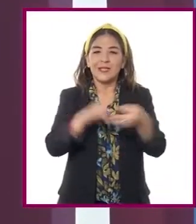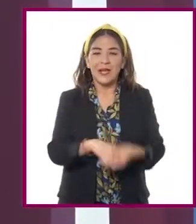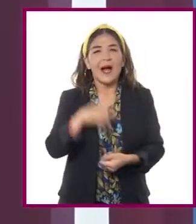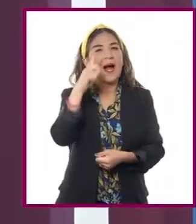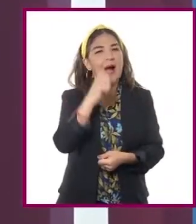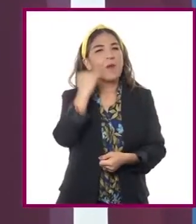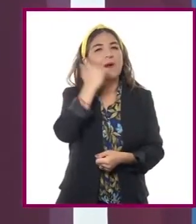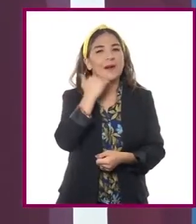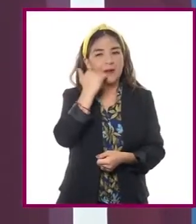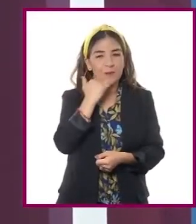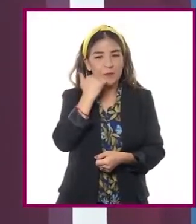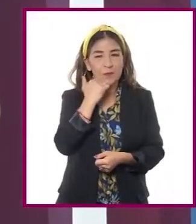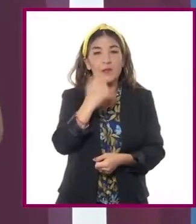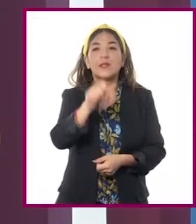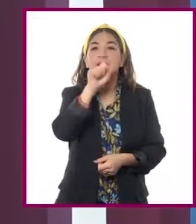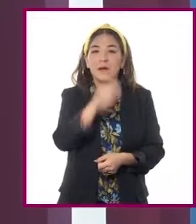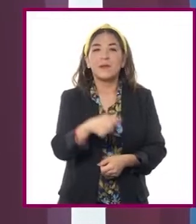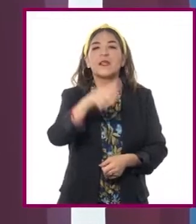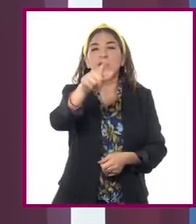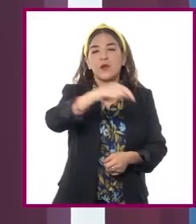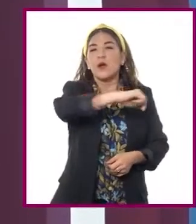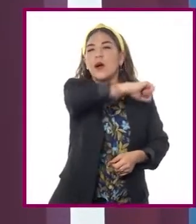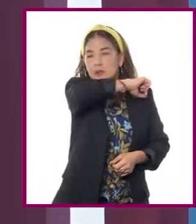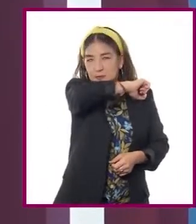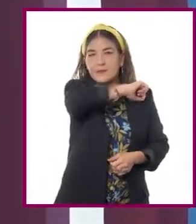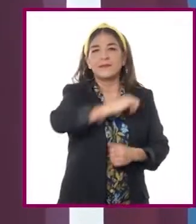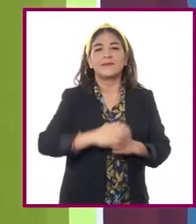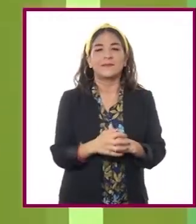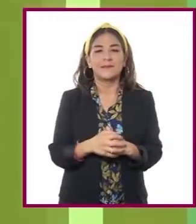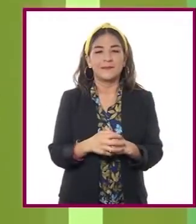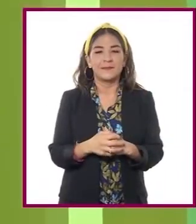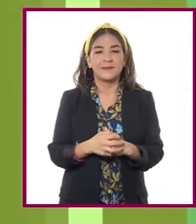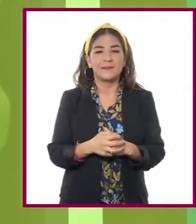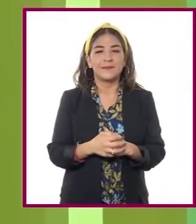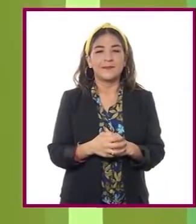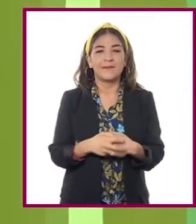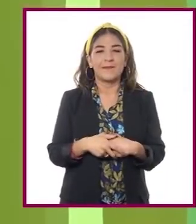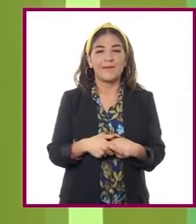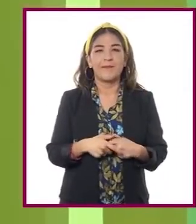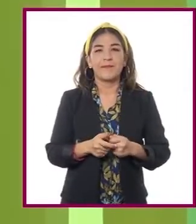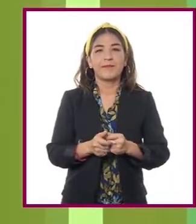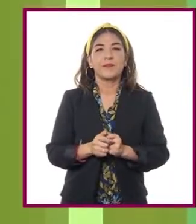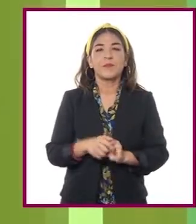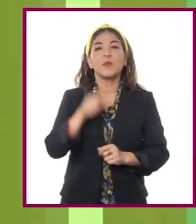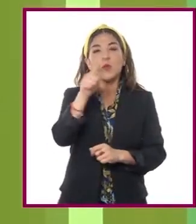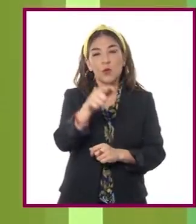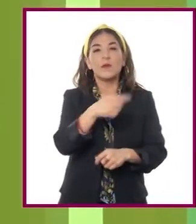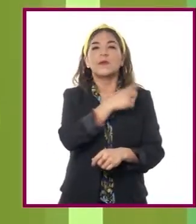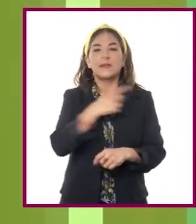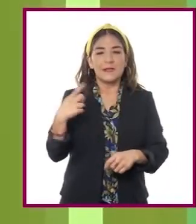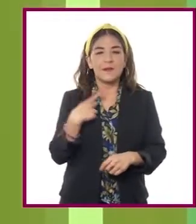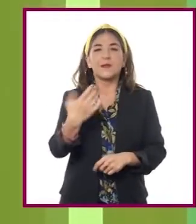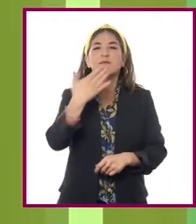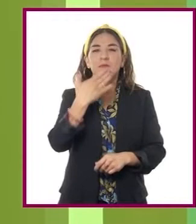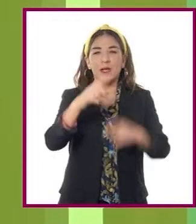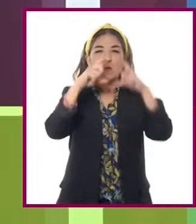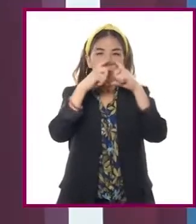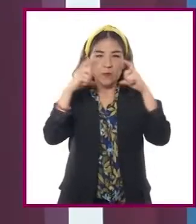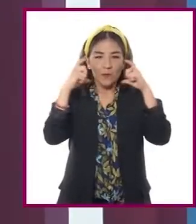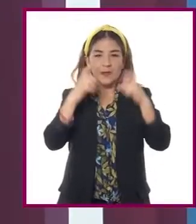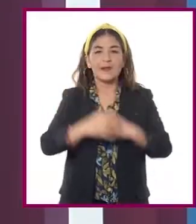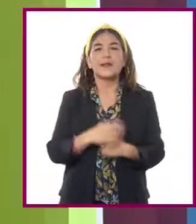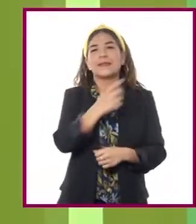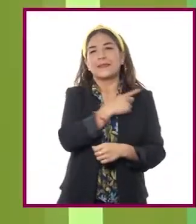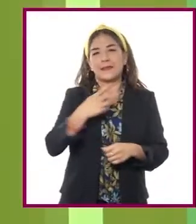agua y jabón, usar el estornudo de etiqueta, portar correctamente el cubrebocas y mantener